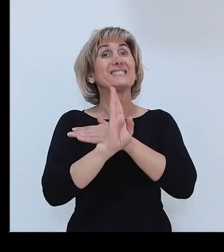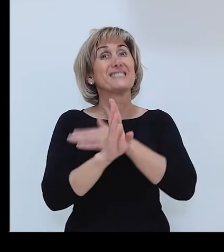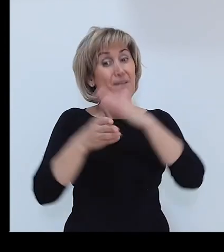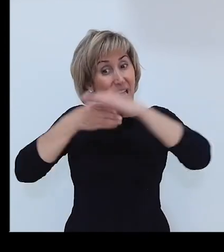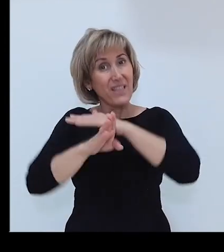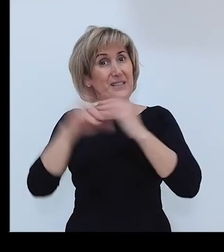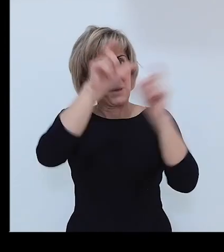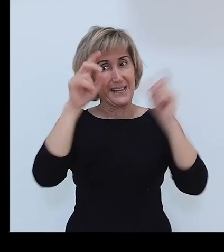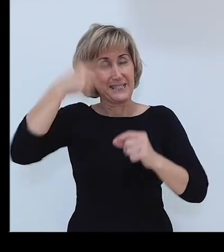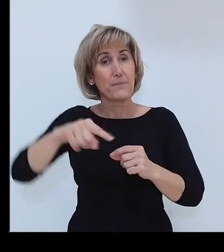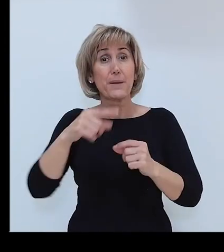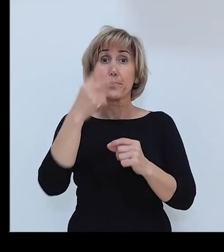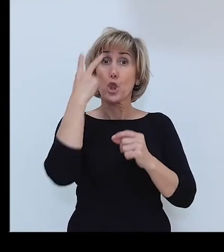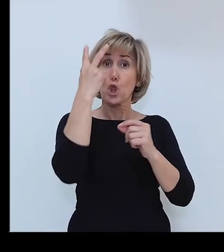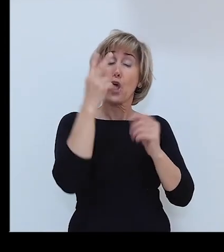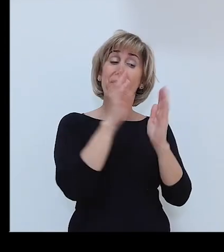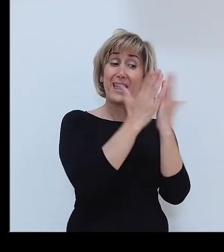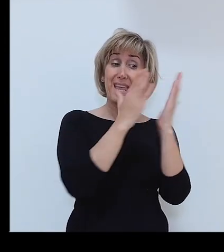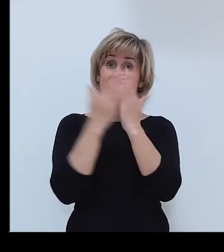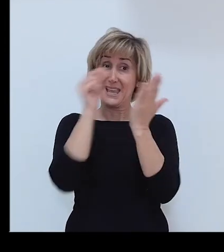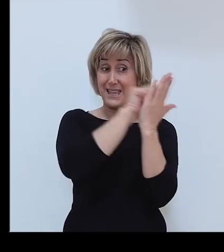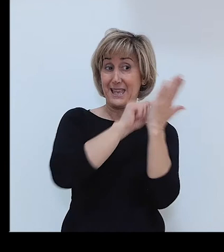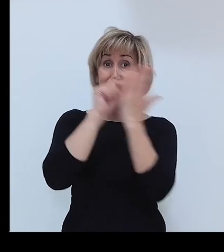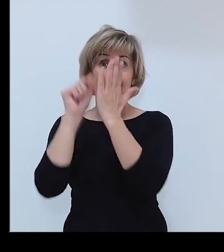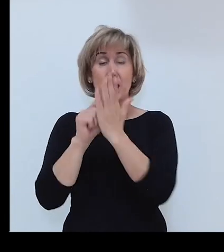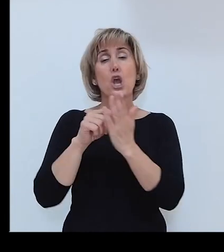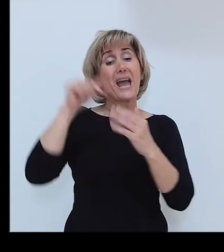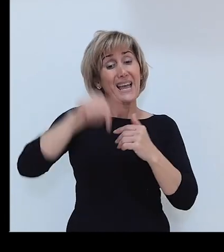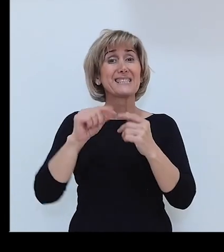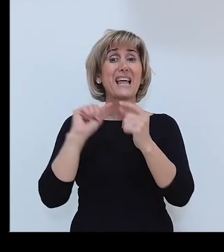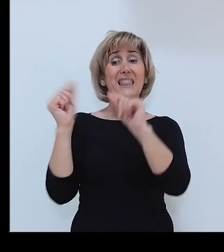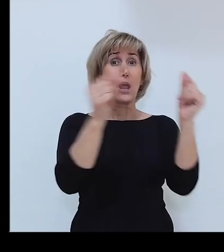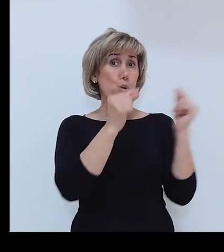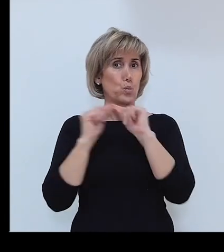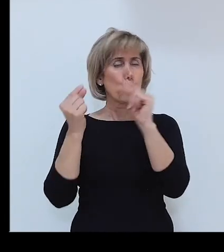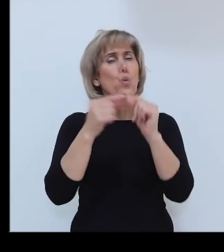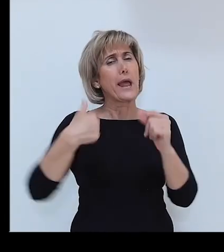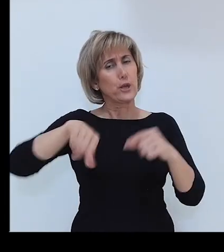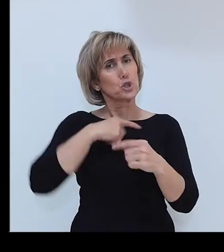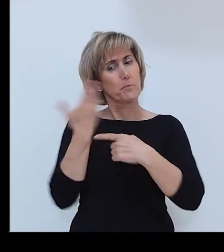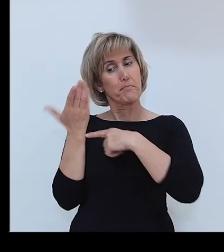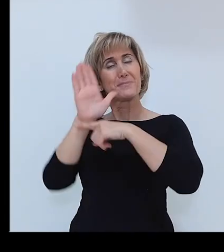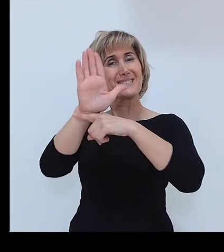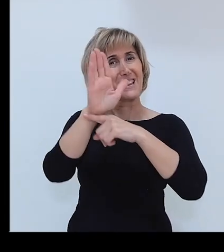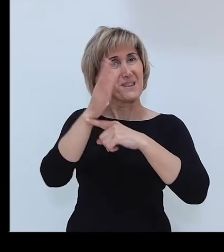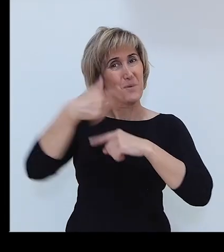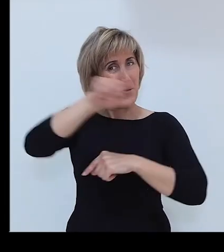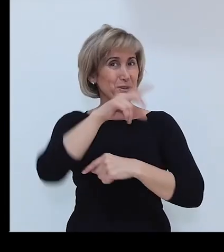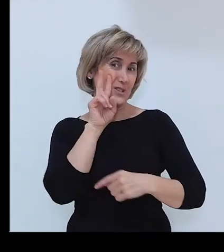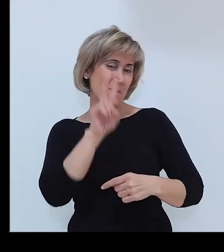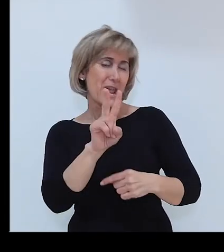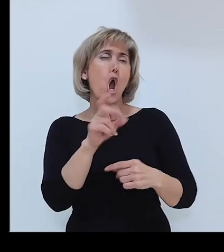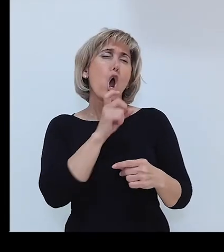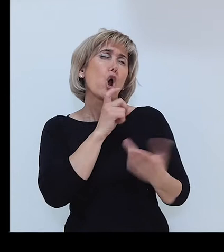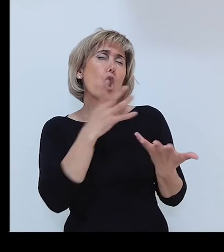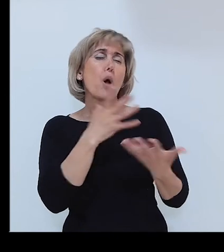accesible, accesible, ¿no? Entonces, dos de sus obras las veremos a lo largo de esta tertulia, de este podcast, que